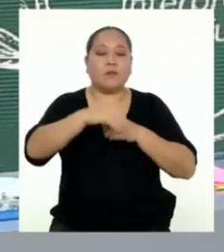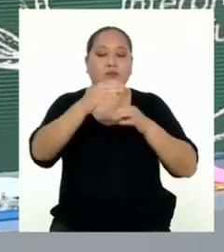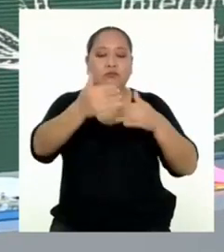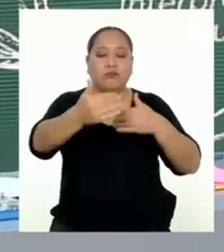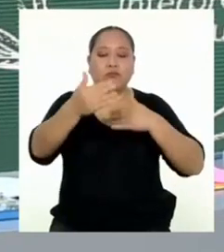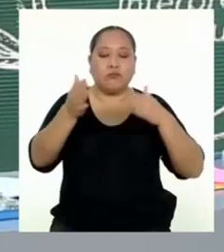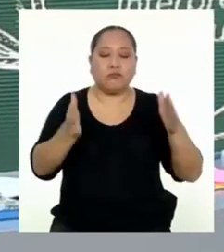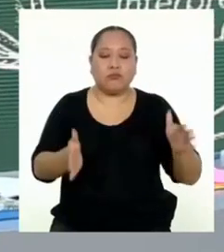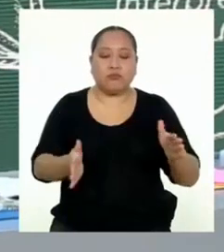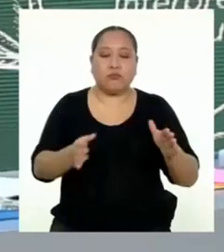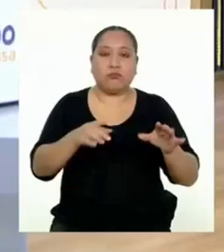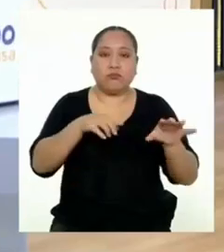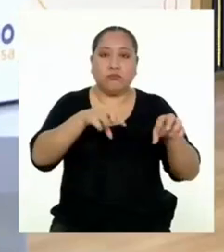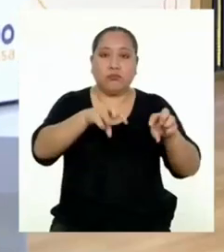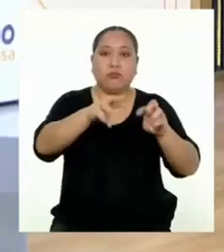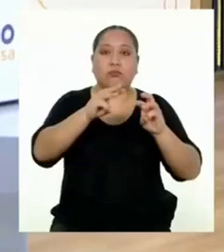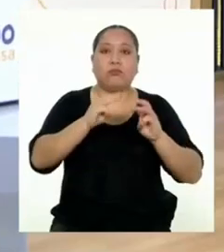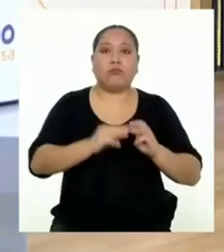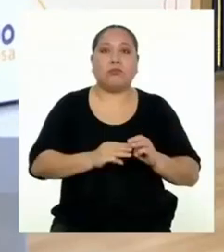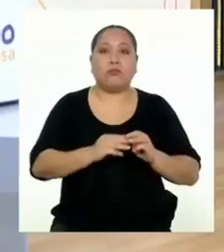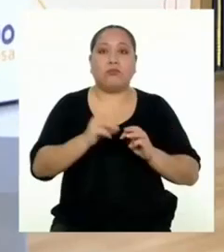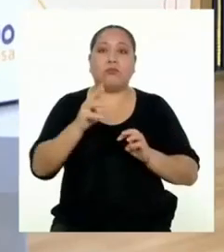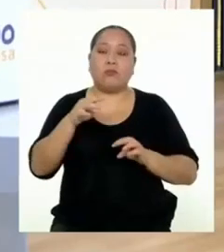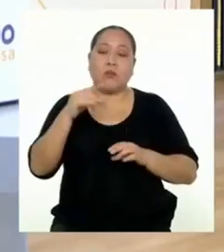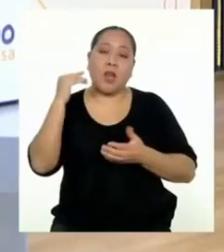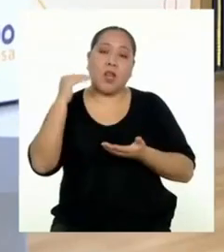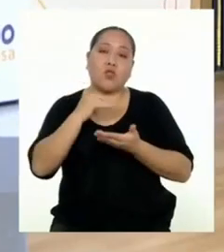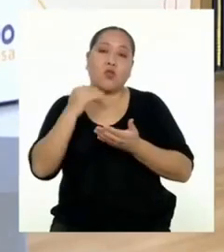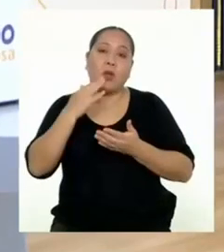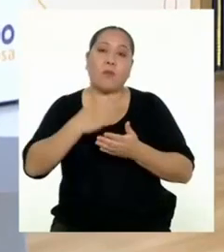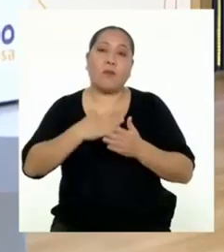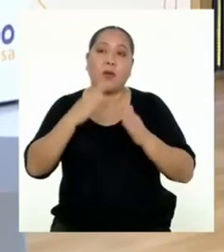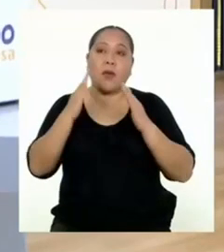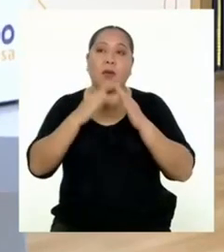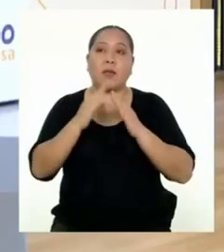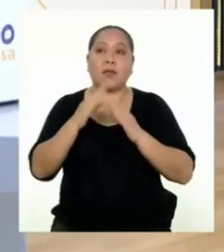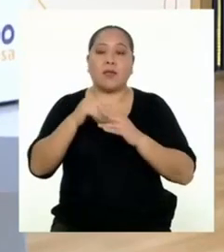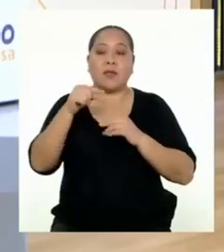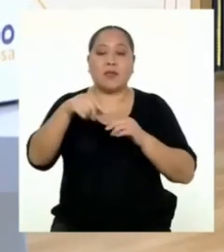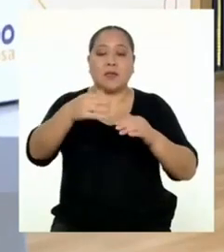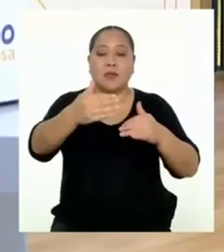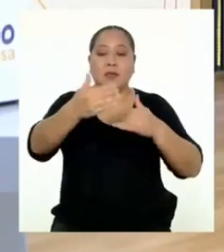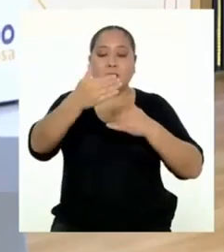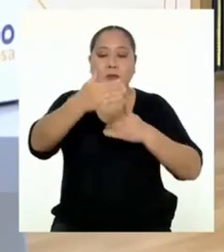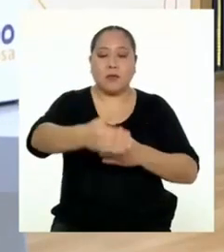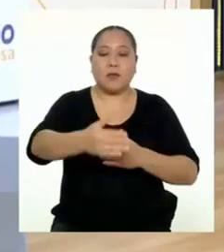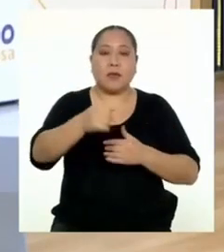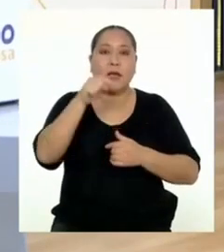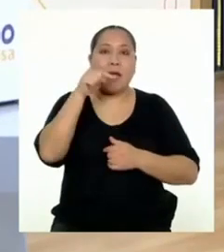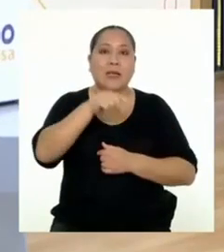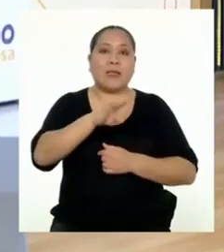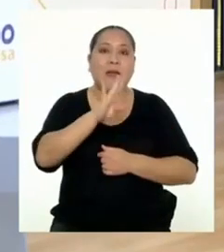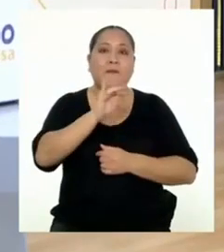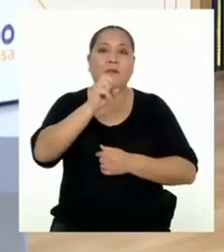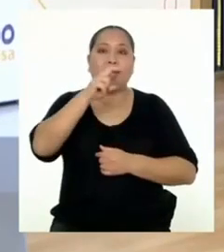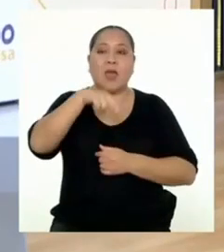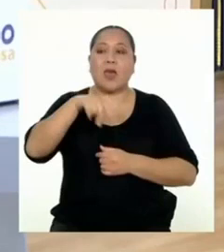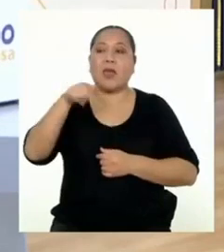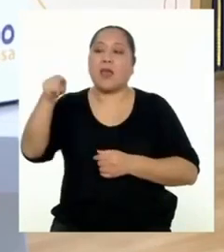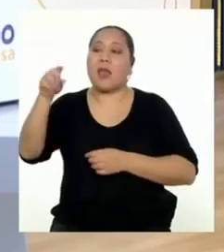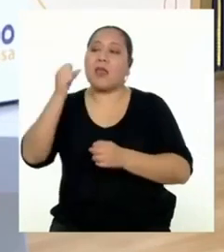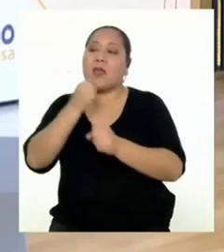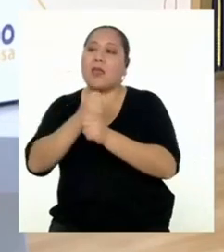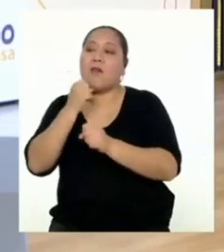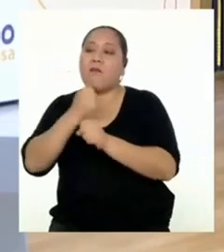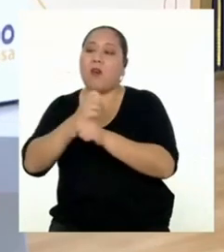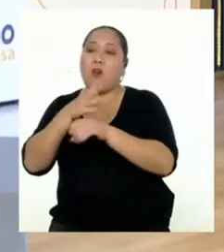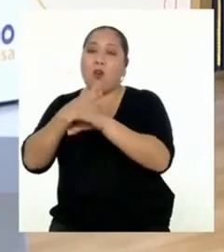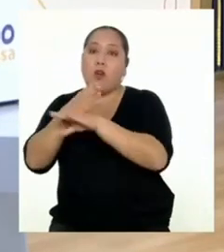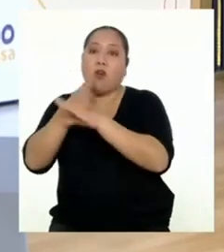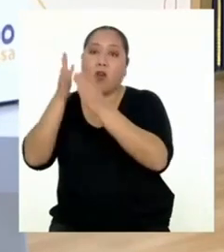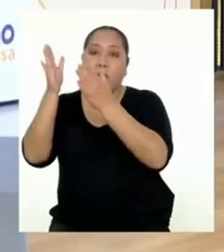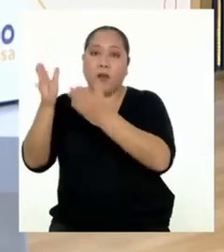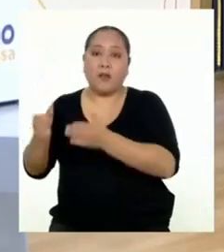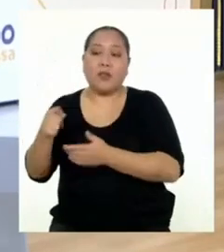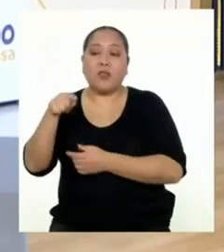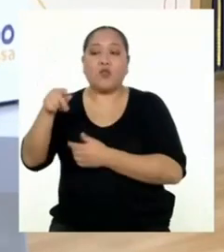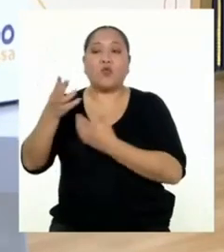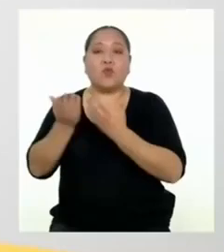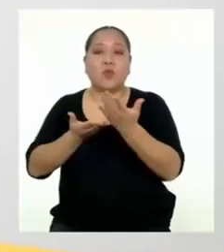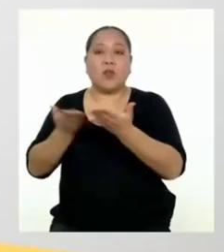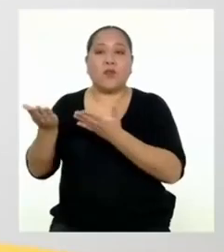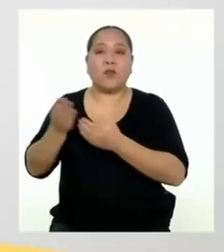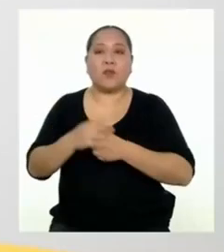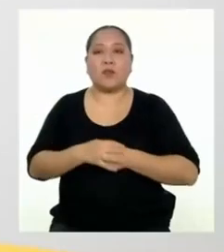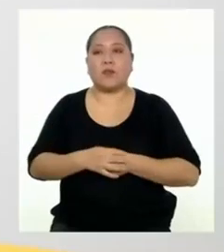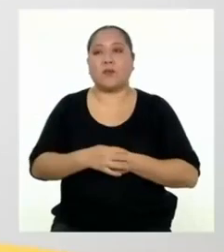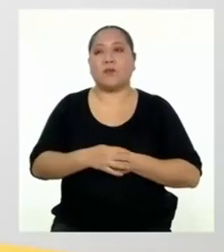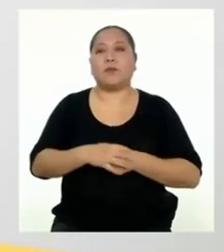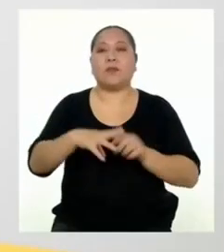de estudio en mi casa. En este caso, el escritorio sería el bien y el trabajo del carpintero un